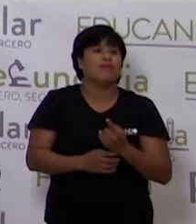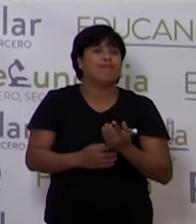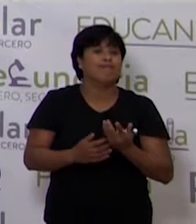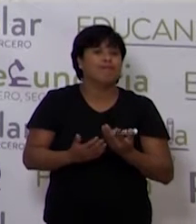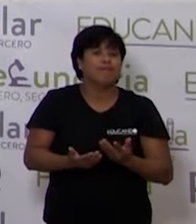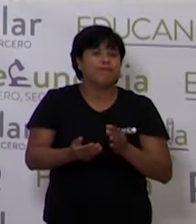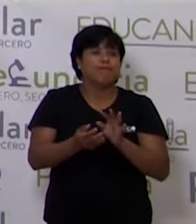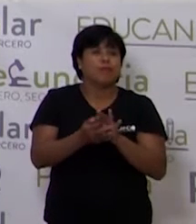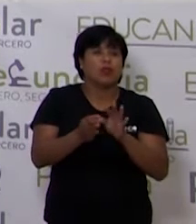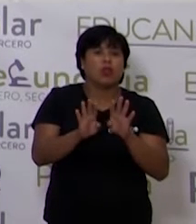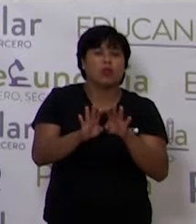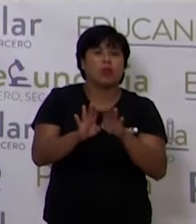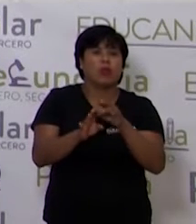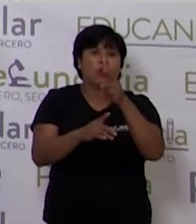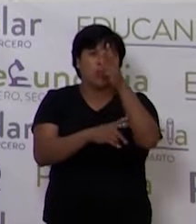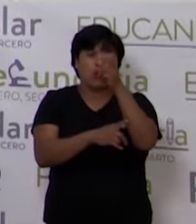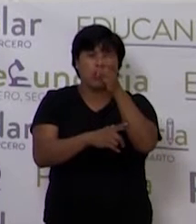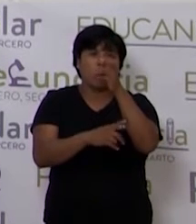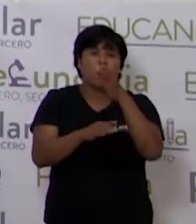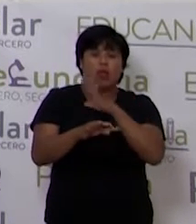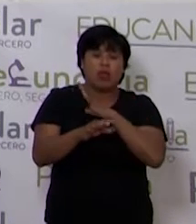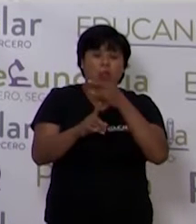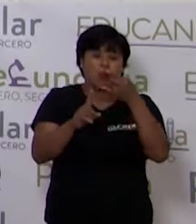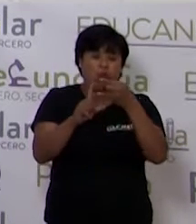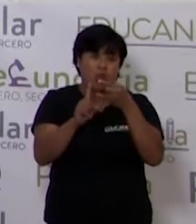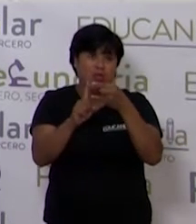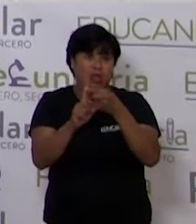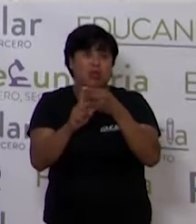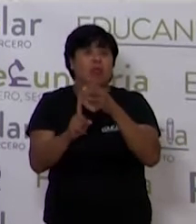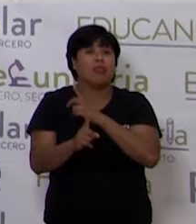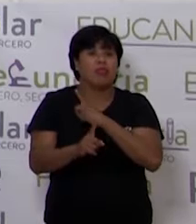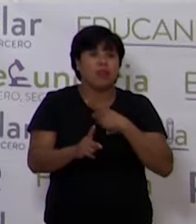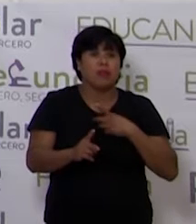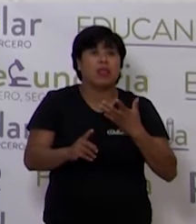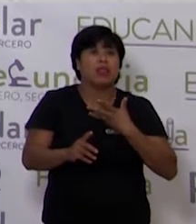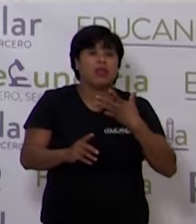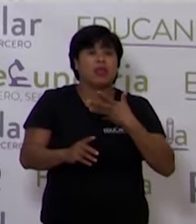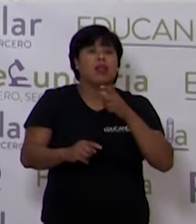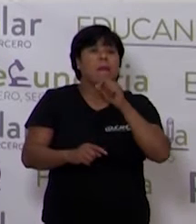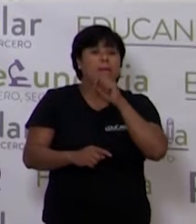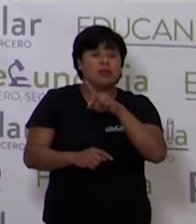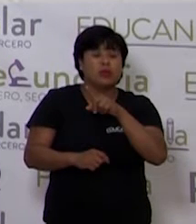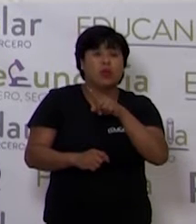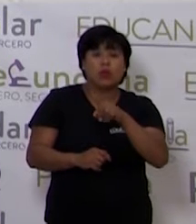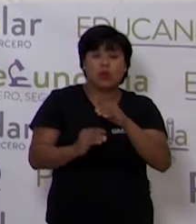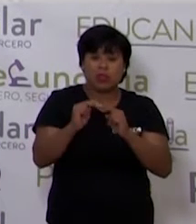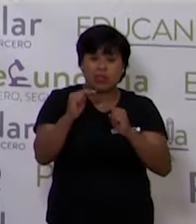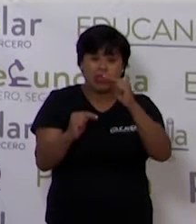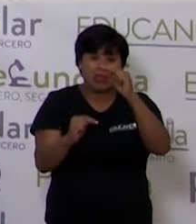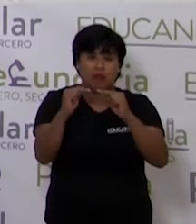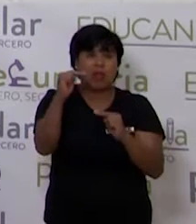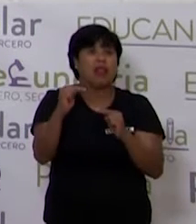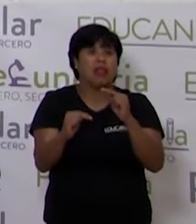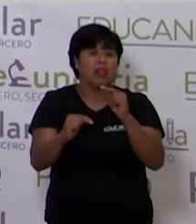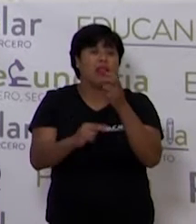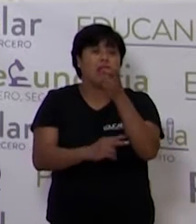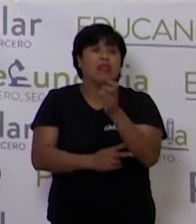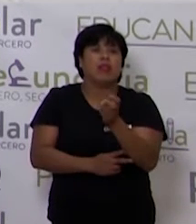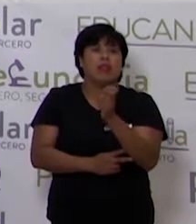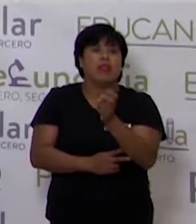un cuadrado con cuatro lados que tiene que llegar el nivel de este